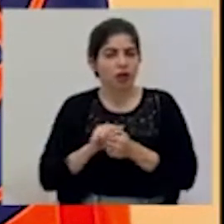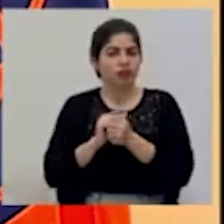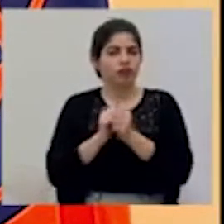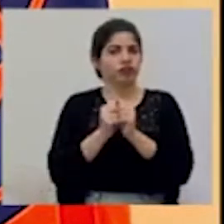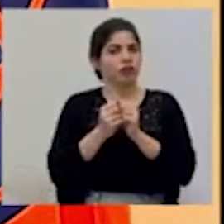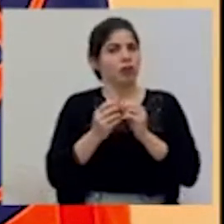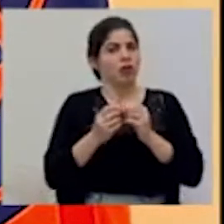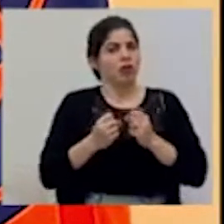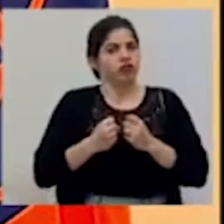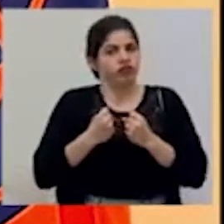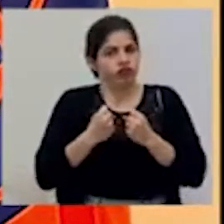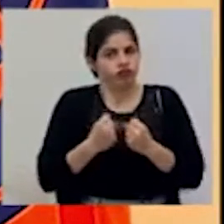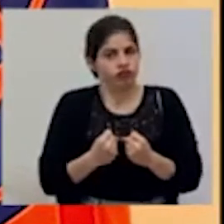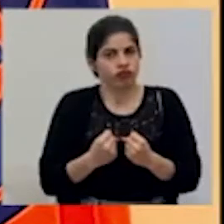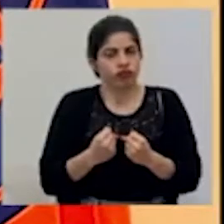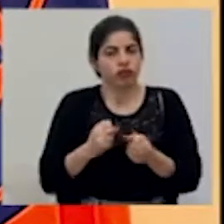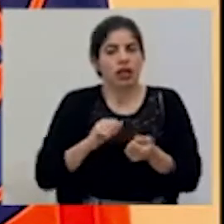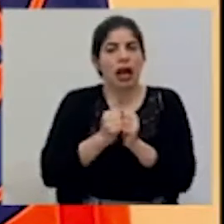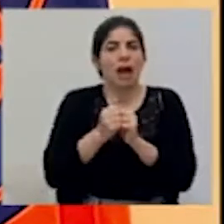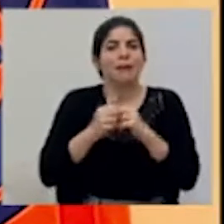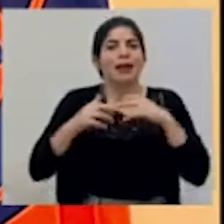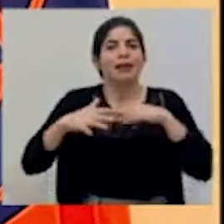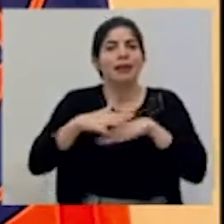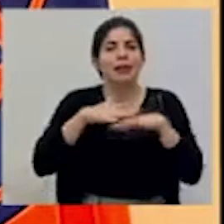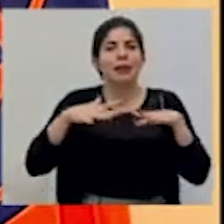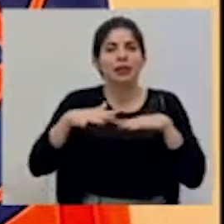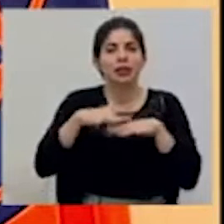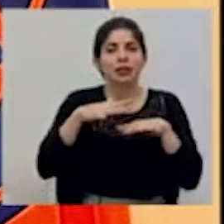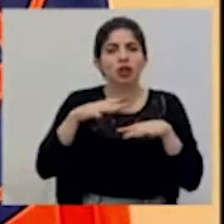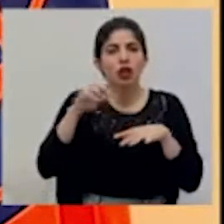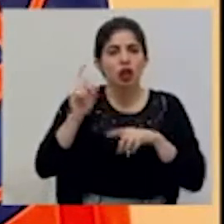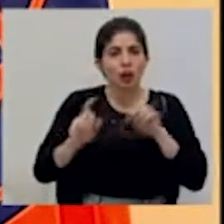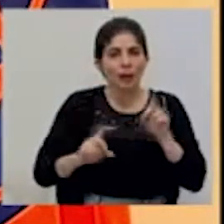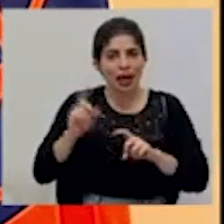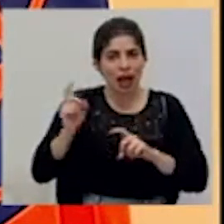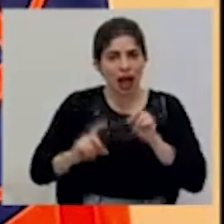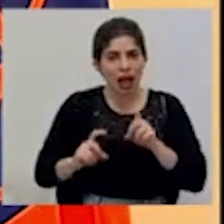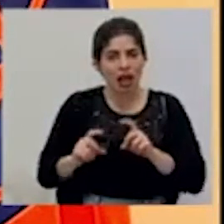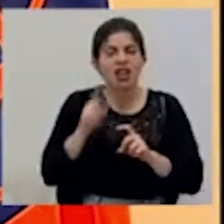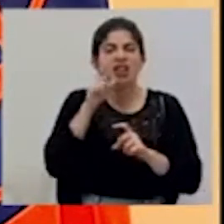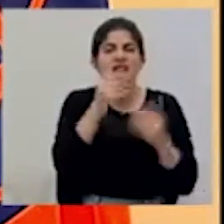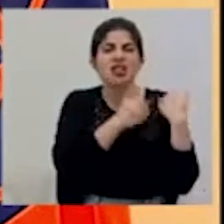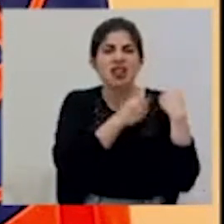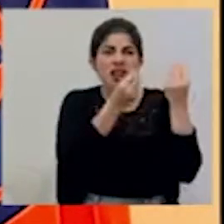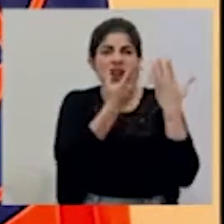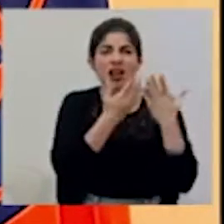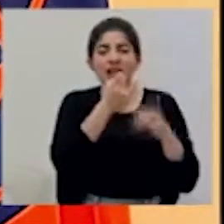más, hacer una depresión tropical, según los datos que nos ha dado el Instituto Meteorológico Nacional.